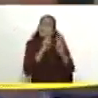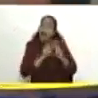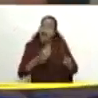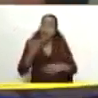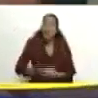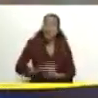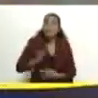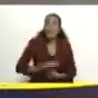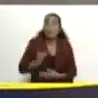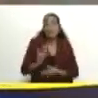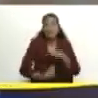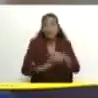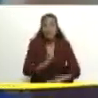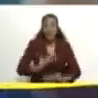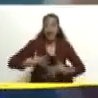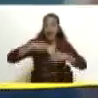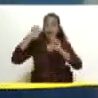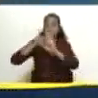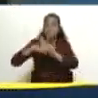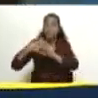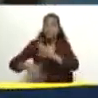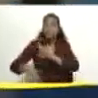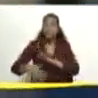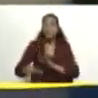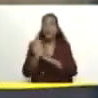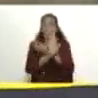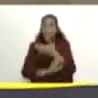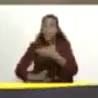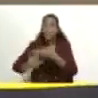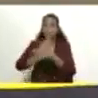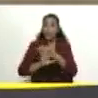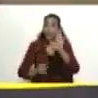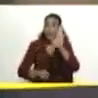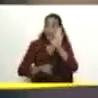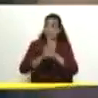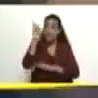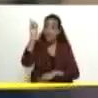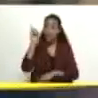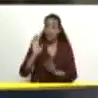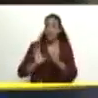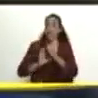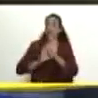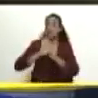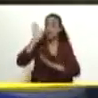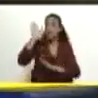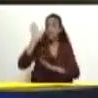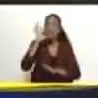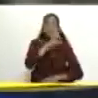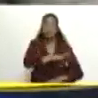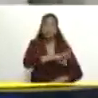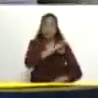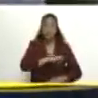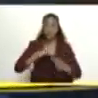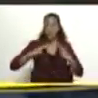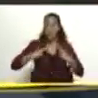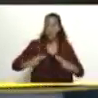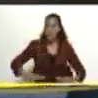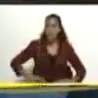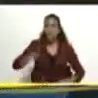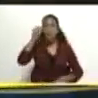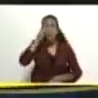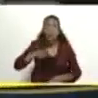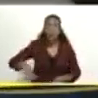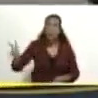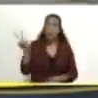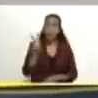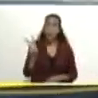Estado, realiza para garantizar la protección, el desarrollo y el crecimiento social y humano de nuestro